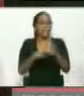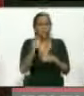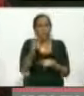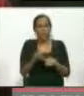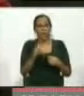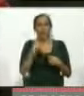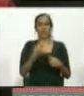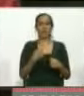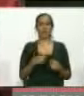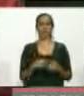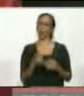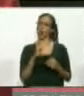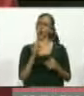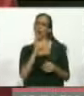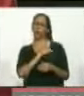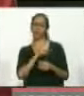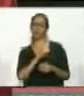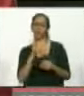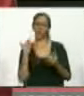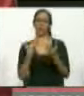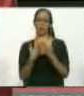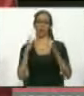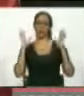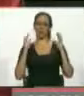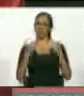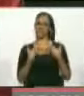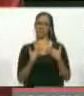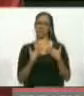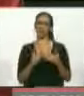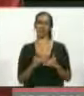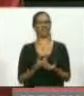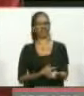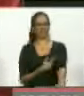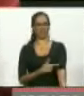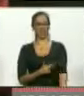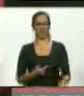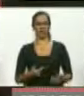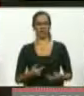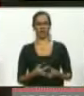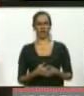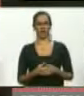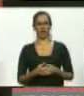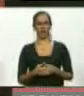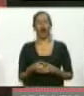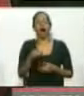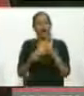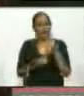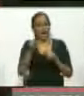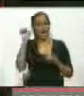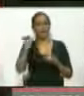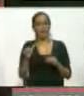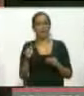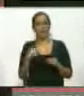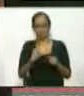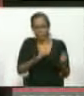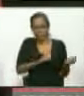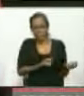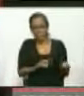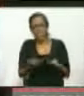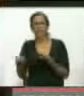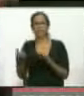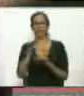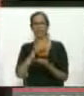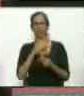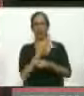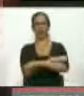diga en bolo el comité de postulaciones fue el mío hermano haga el análisis yo le invito a los sectores opositores